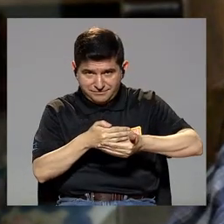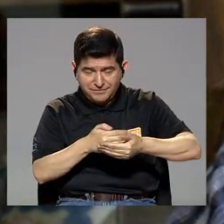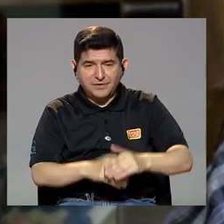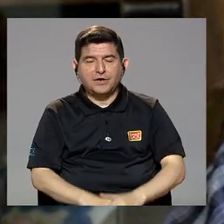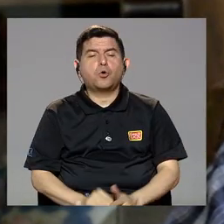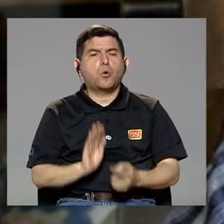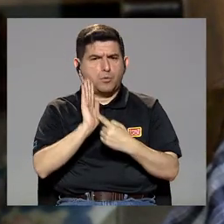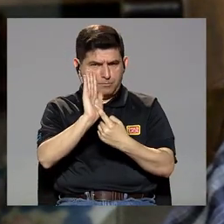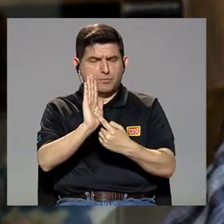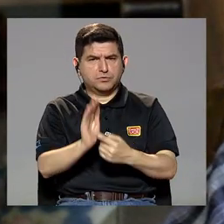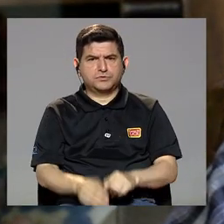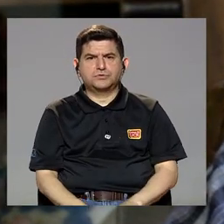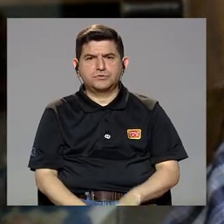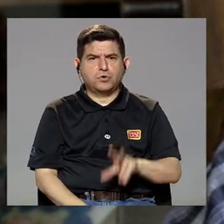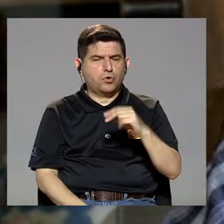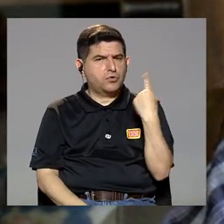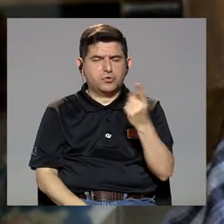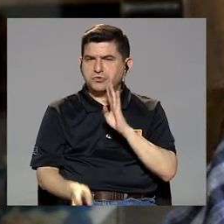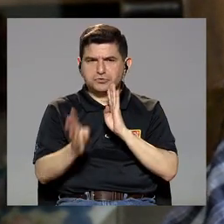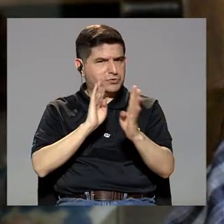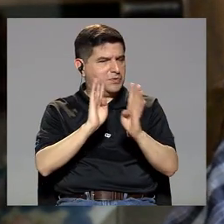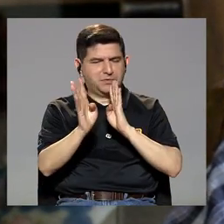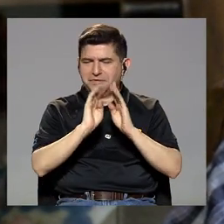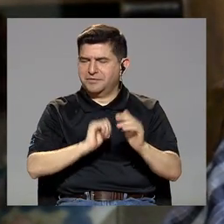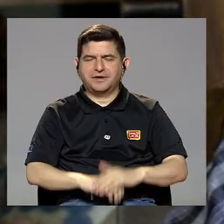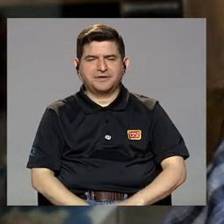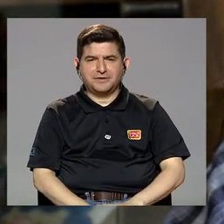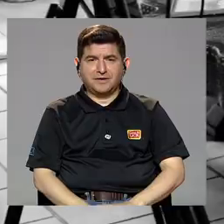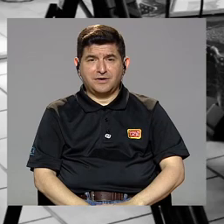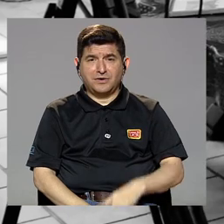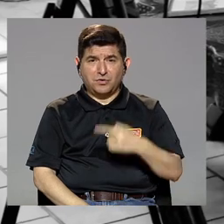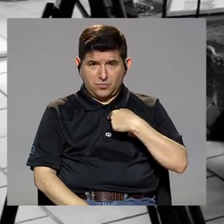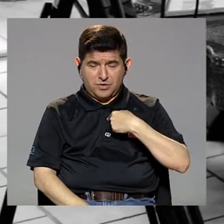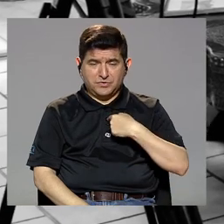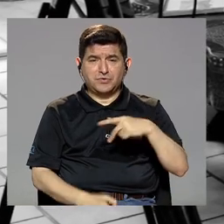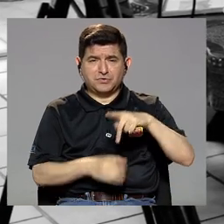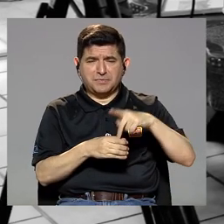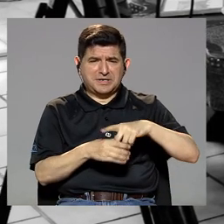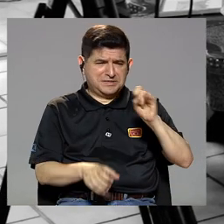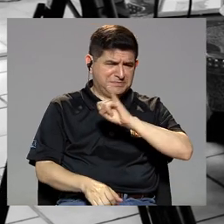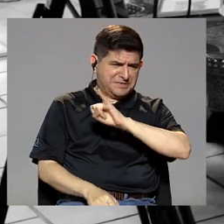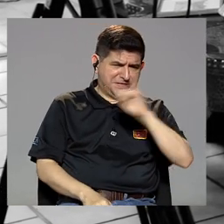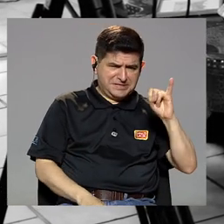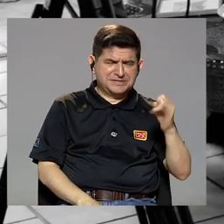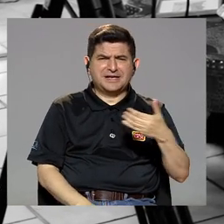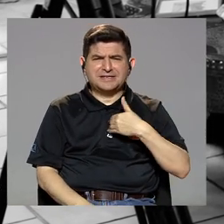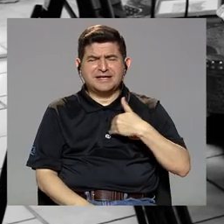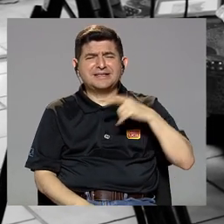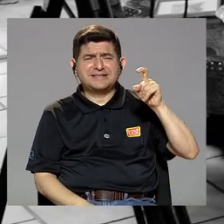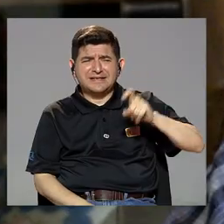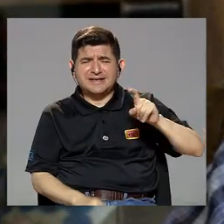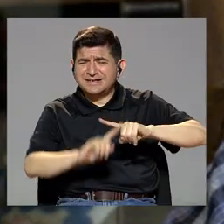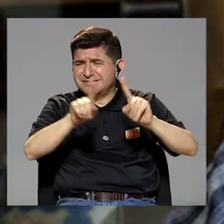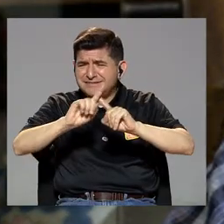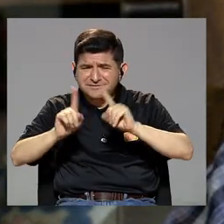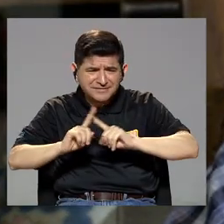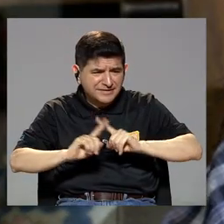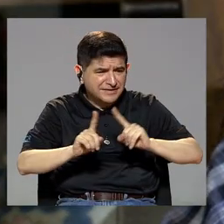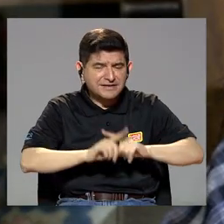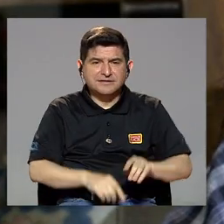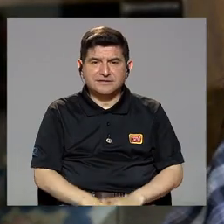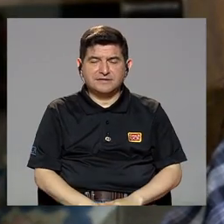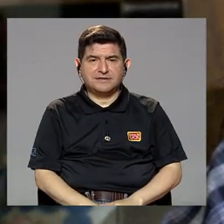demostró que no eran sólo palabras cuando yo estaba militando en la izquierda y tuvimos alguna necesidad él